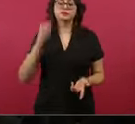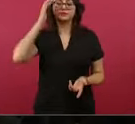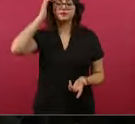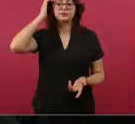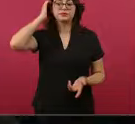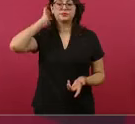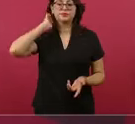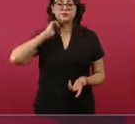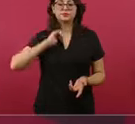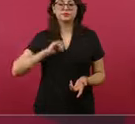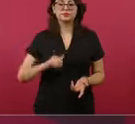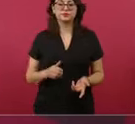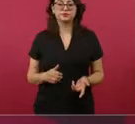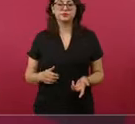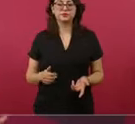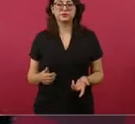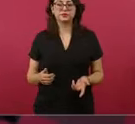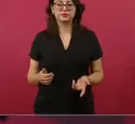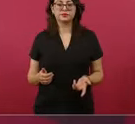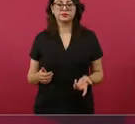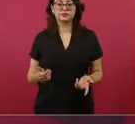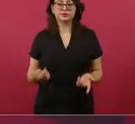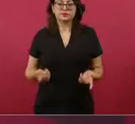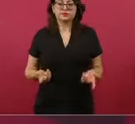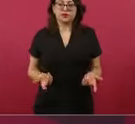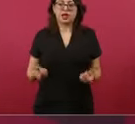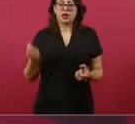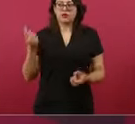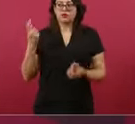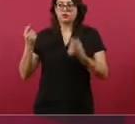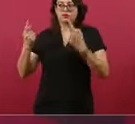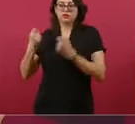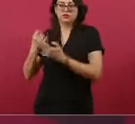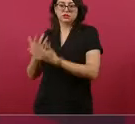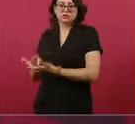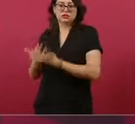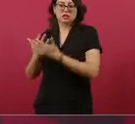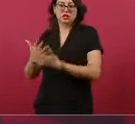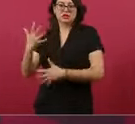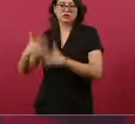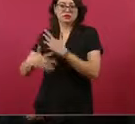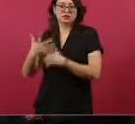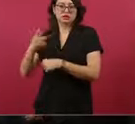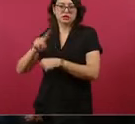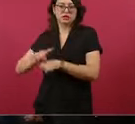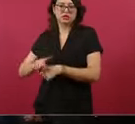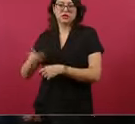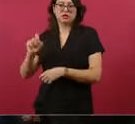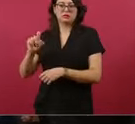11 días. 15, bueno, entonces que ya le dé la oportunidad a otro, ¿no?